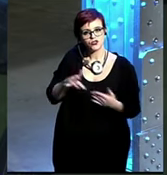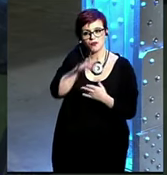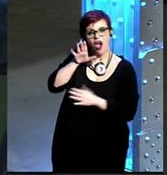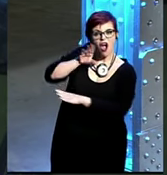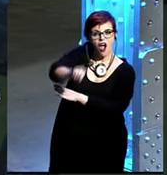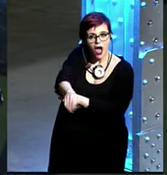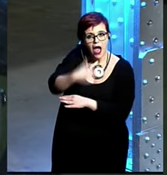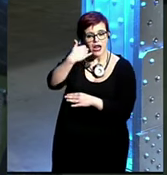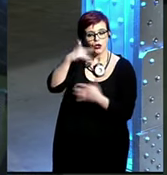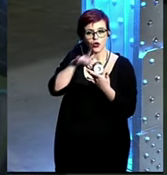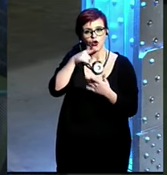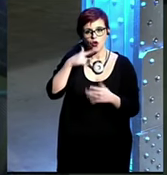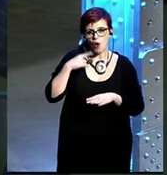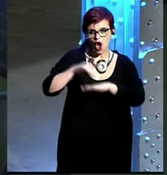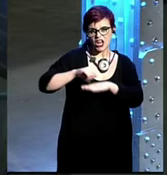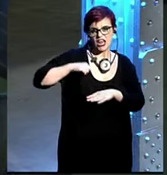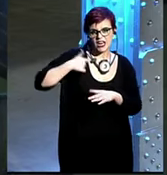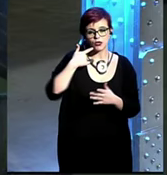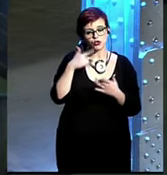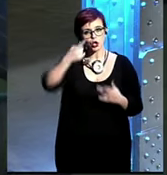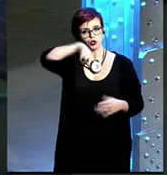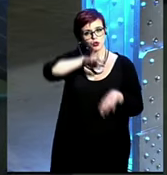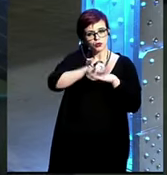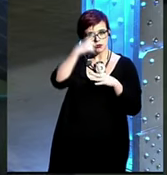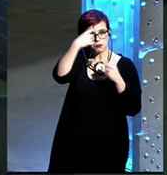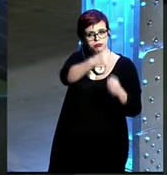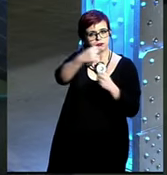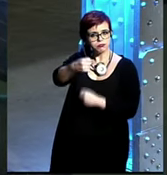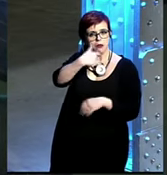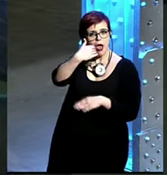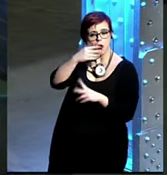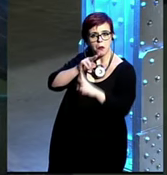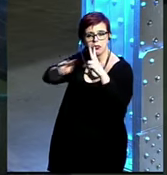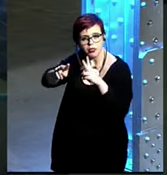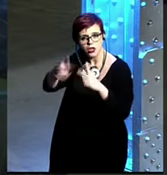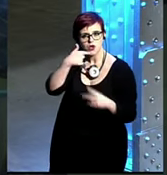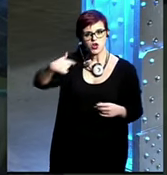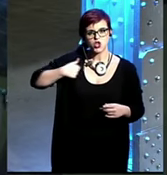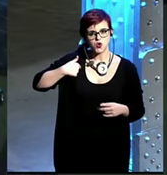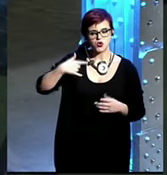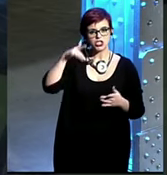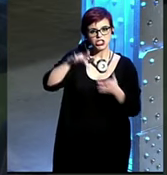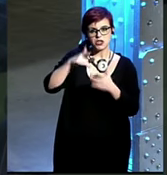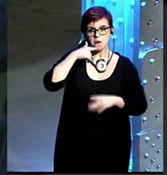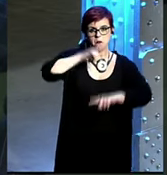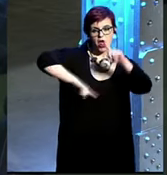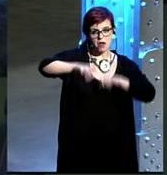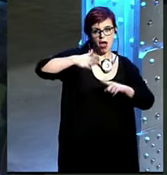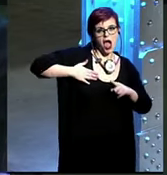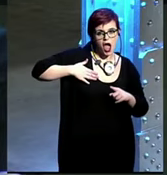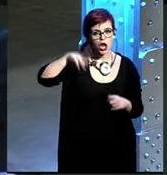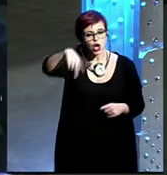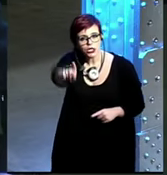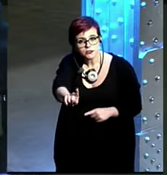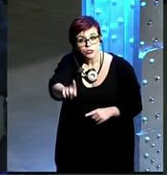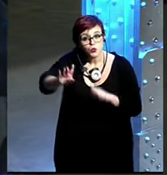no tenemos que ser clínicos, no tenemos que intentar resolver el problema diciendo, así es como yo lo haría si fuera mi problema. No es tu problema,